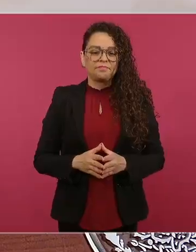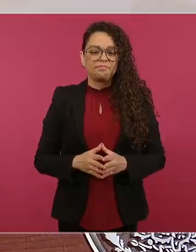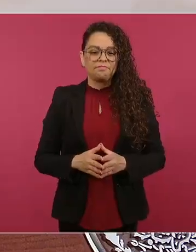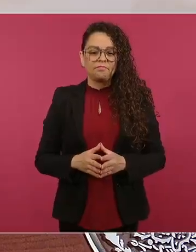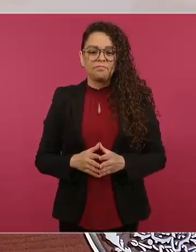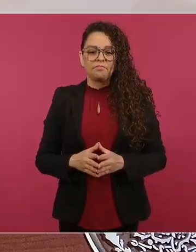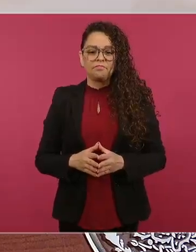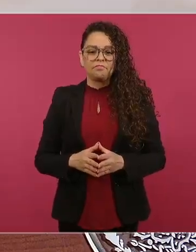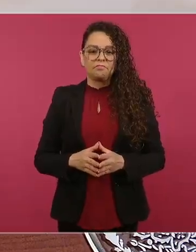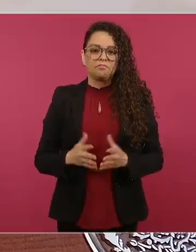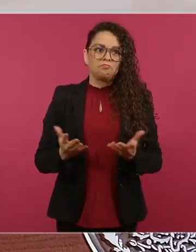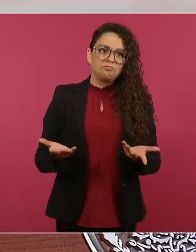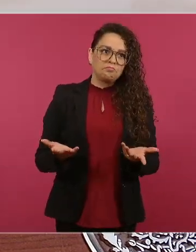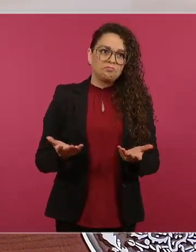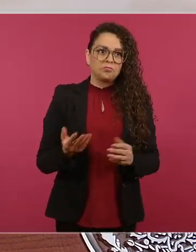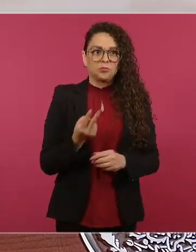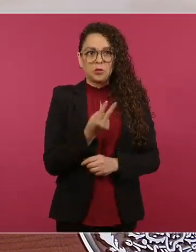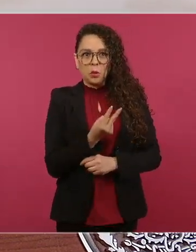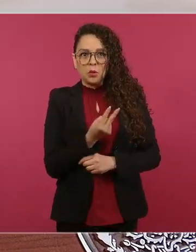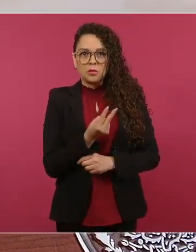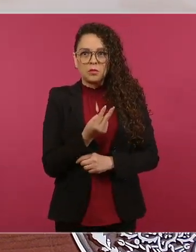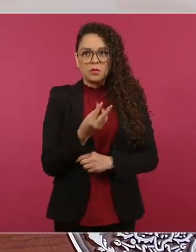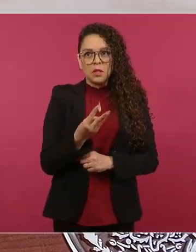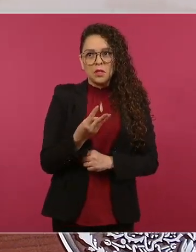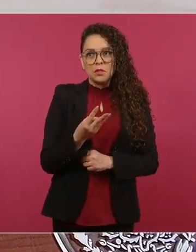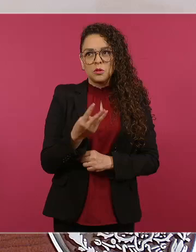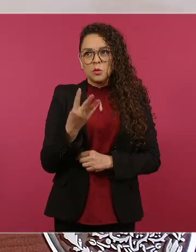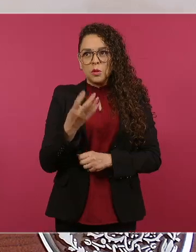2, 3, 4 años los liberan.